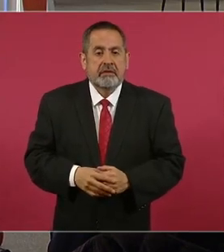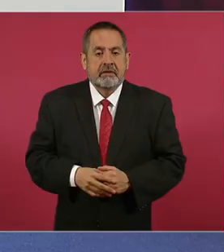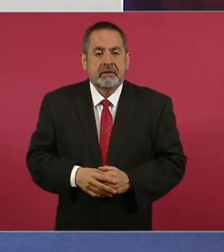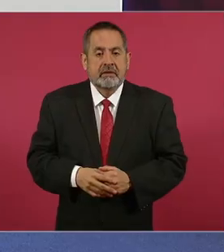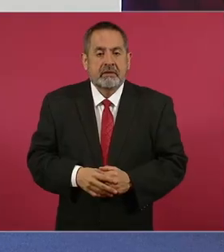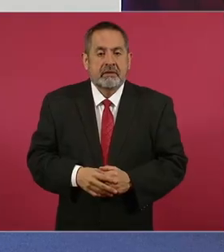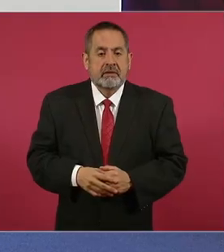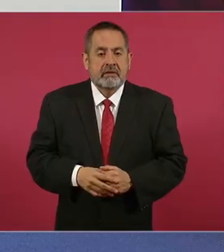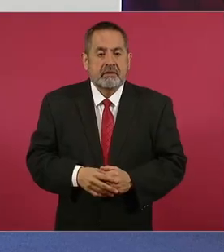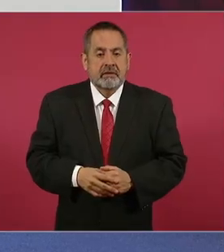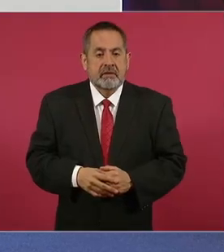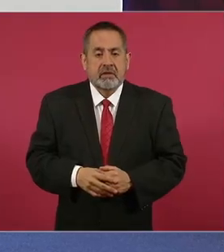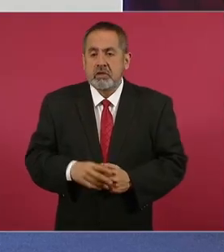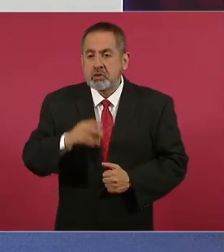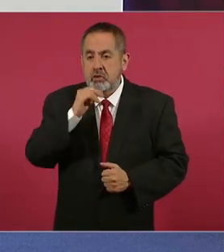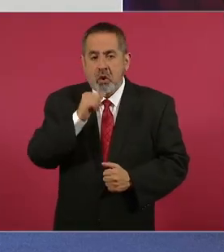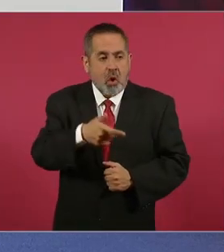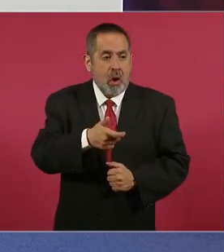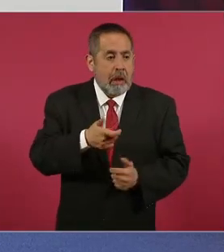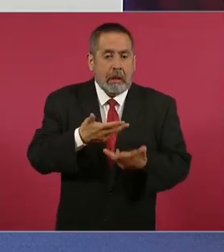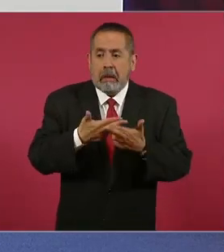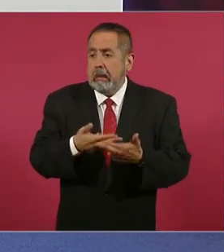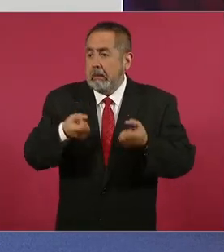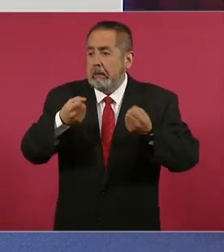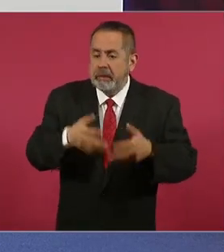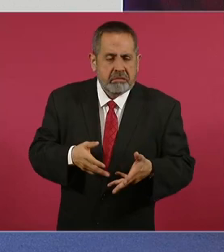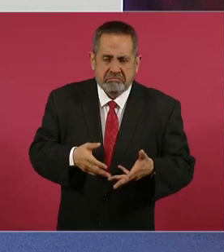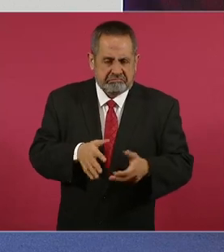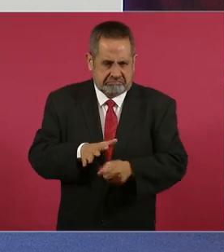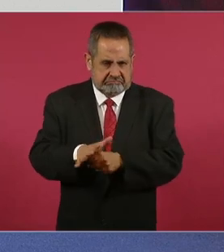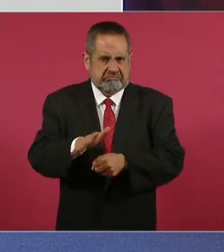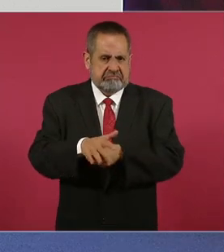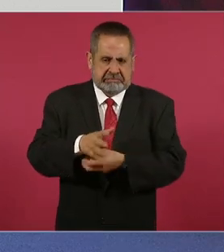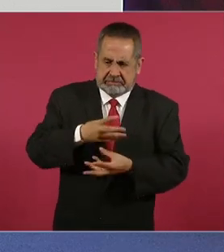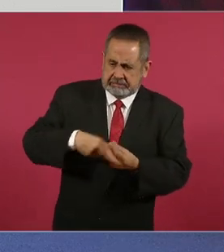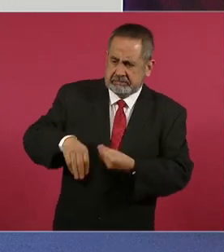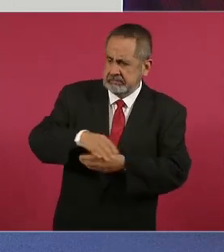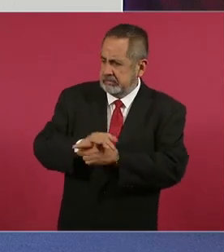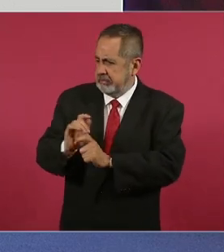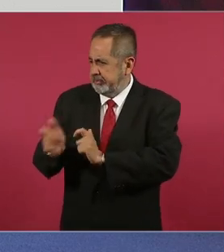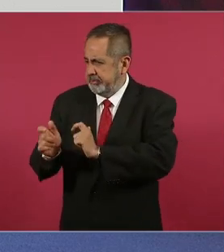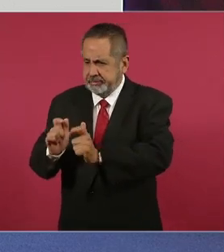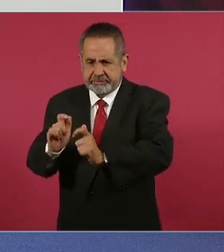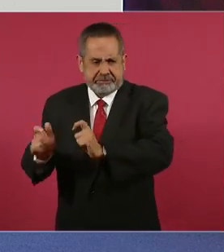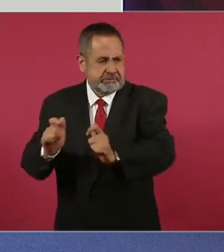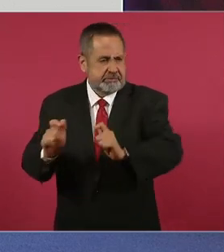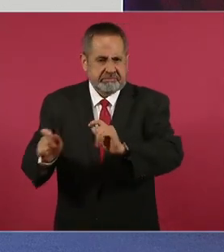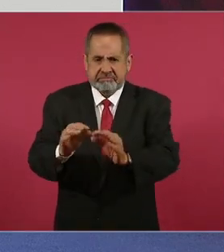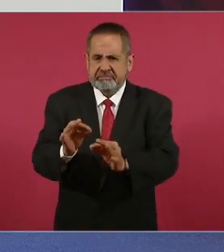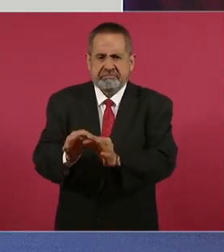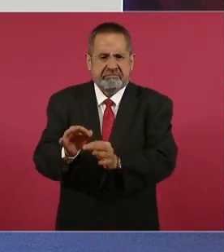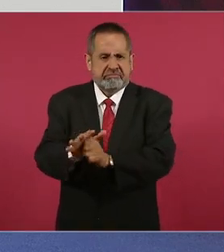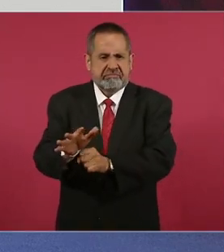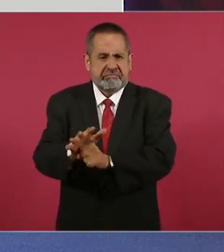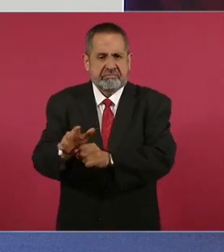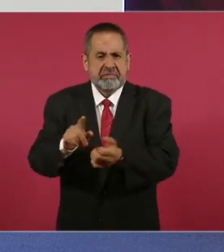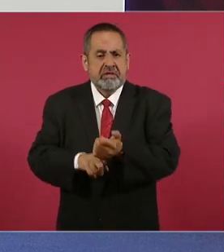que haya un incremento en el gasto de servicios personales. Han habido